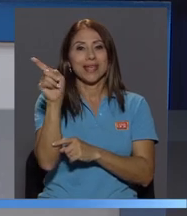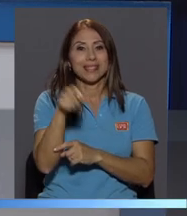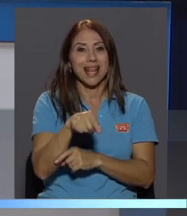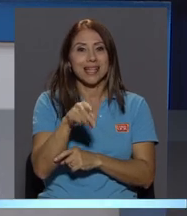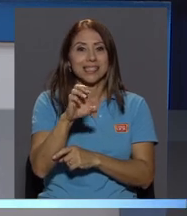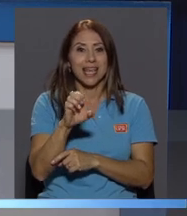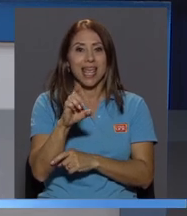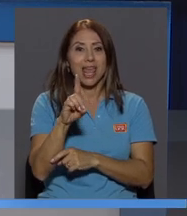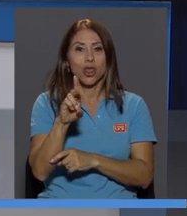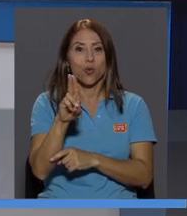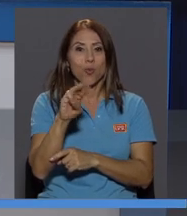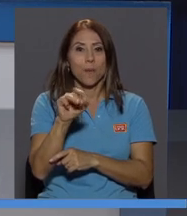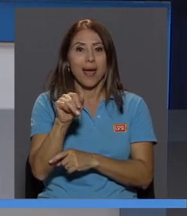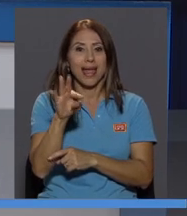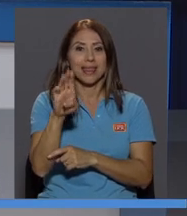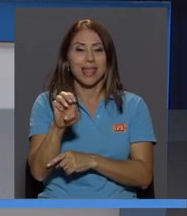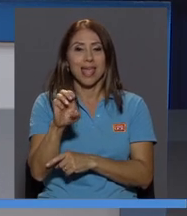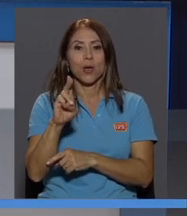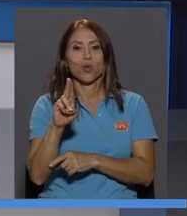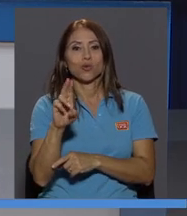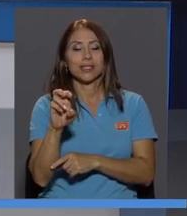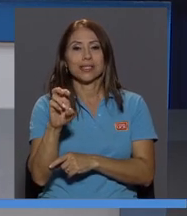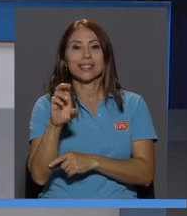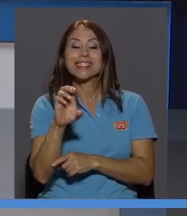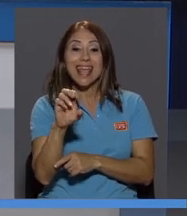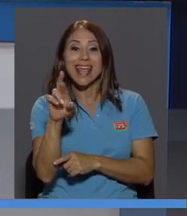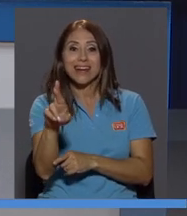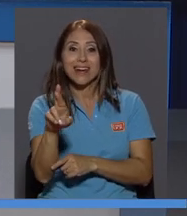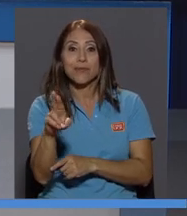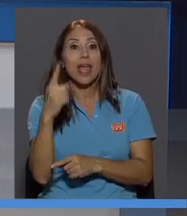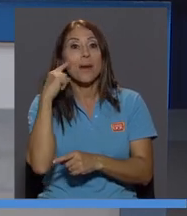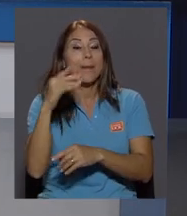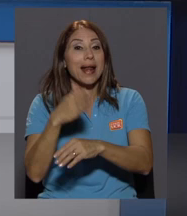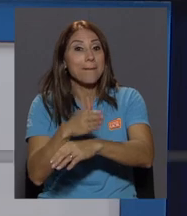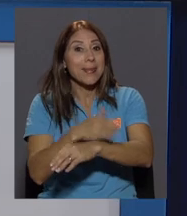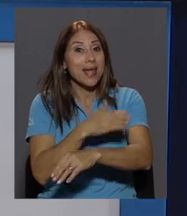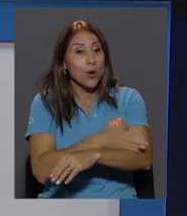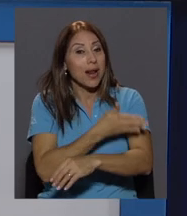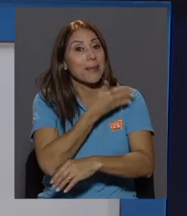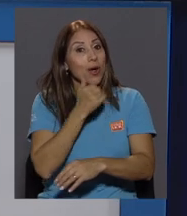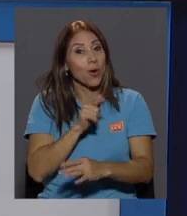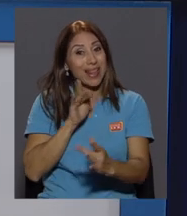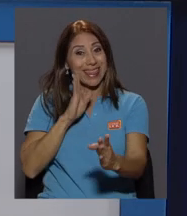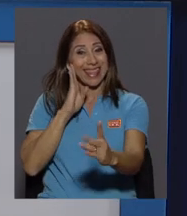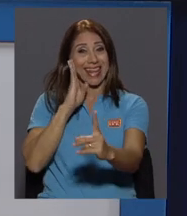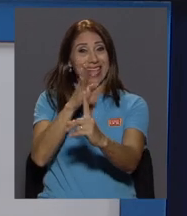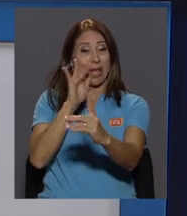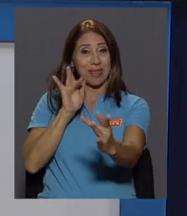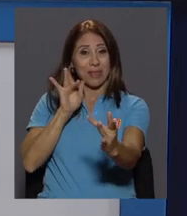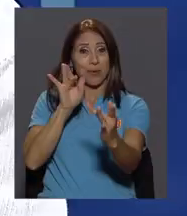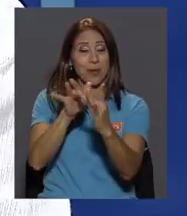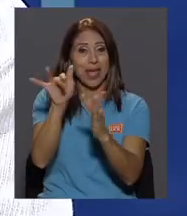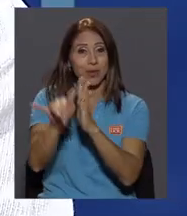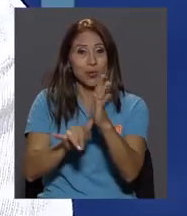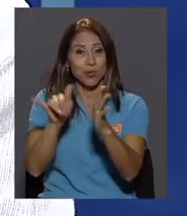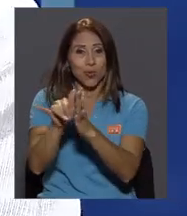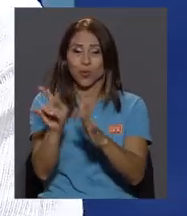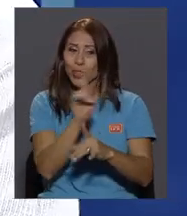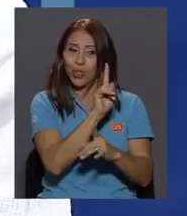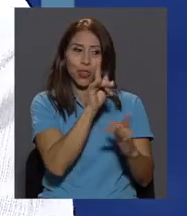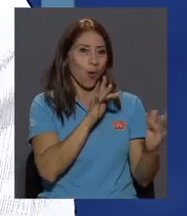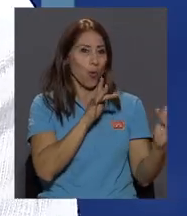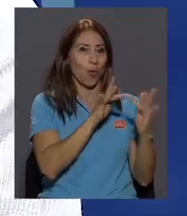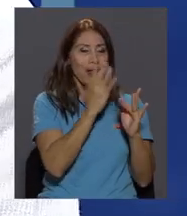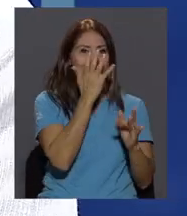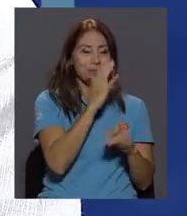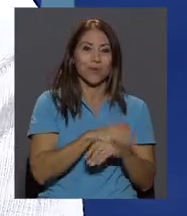para digamos para mí el canal es mejor que vayan al canal directamente y no a la página de facebook perfecto dando